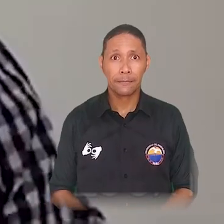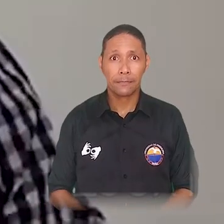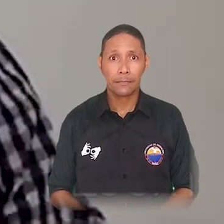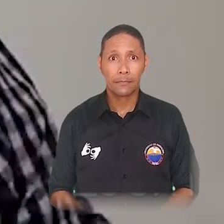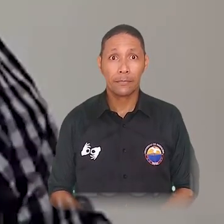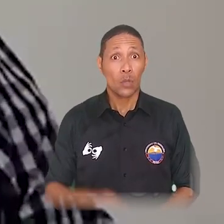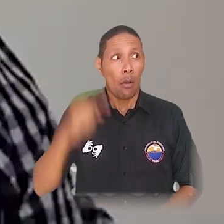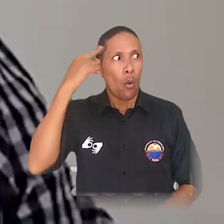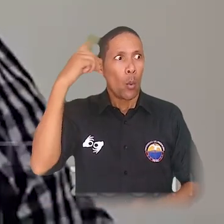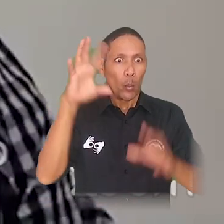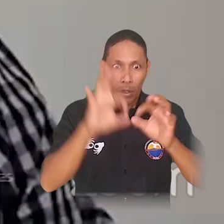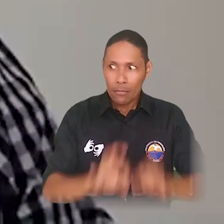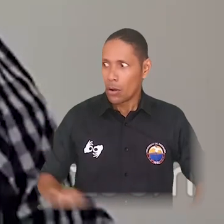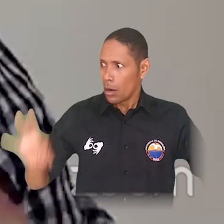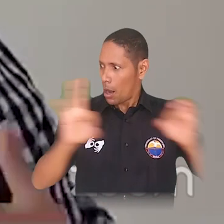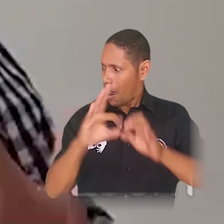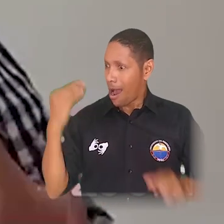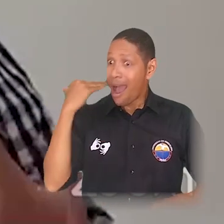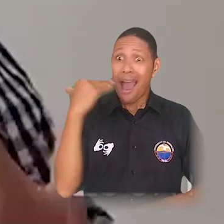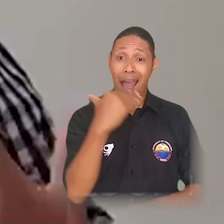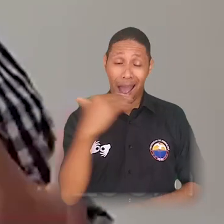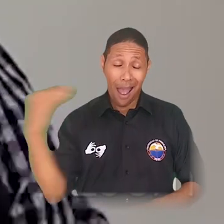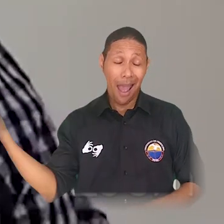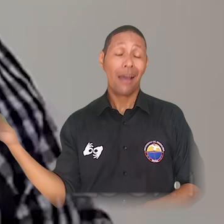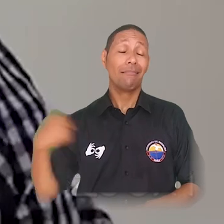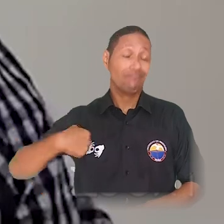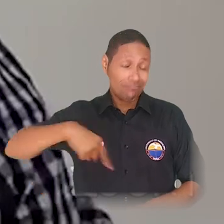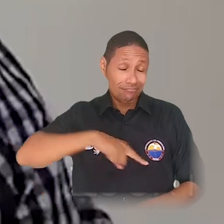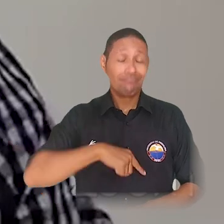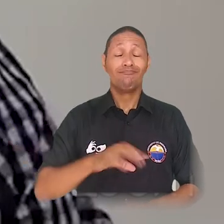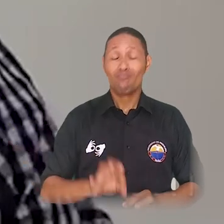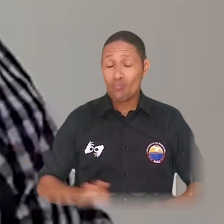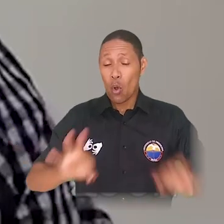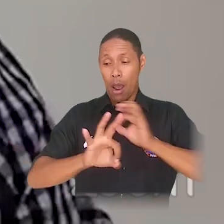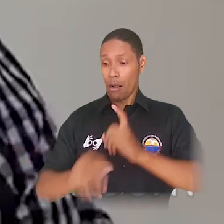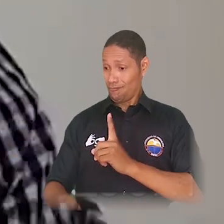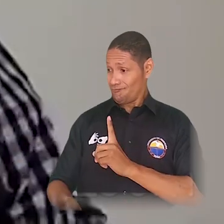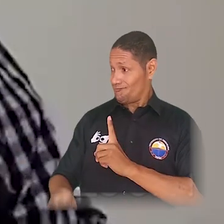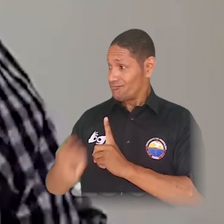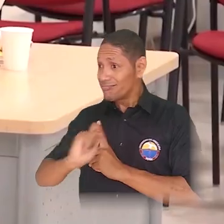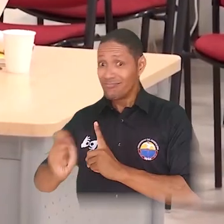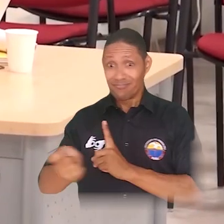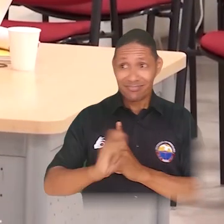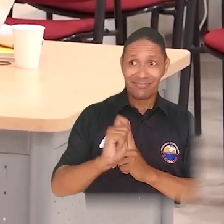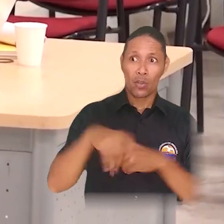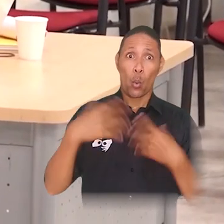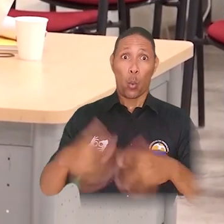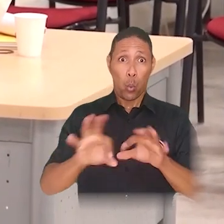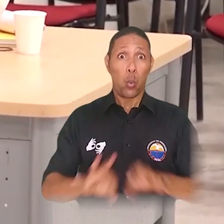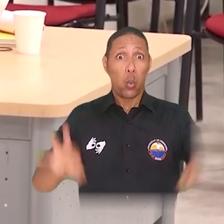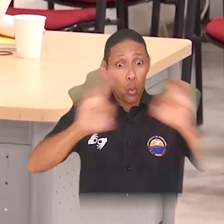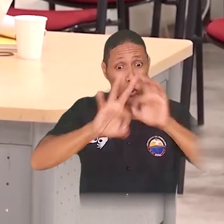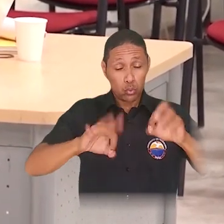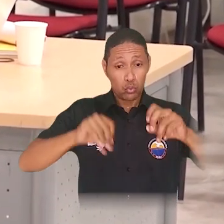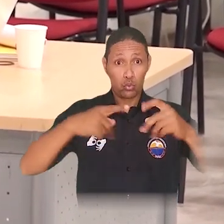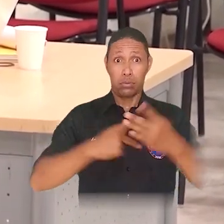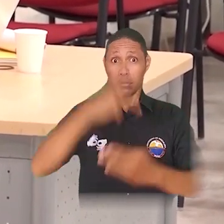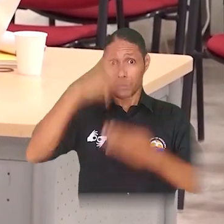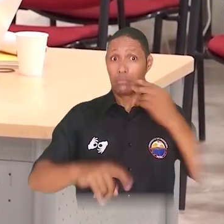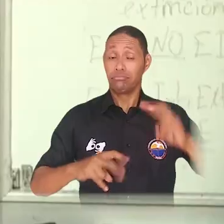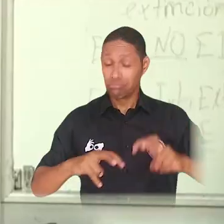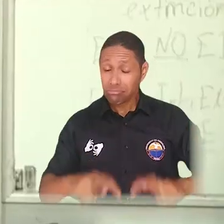muy importante que las mujeres sigamos teniendo un rol importante dentro de estos proyectos de